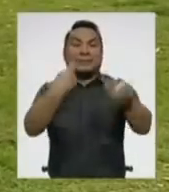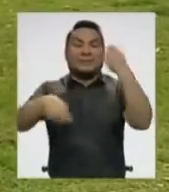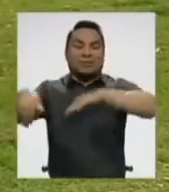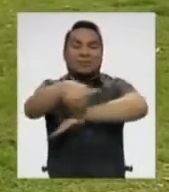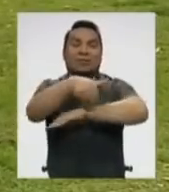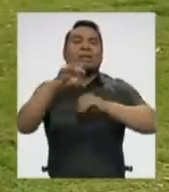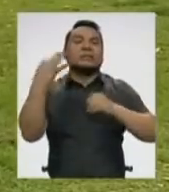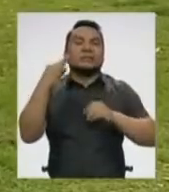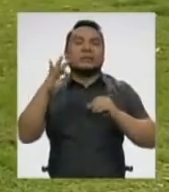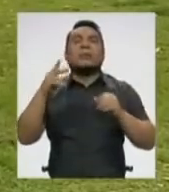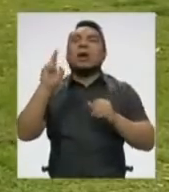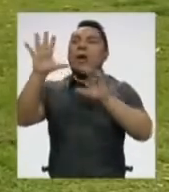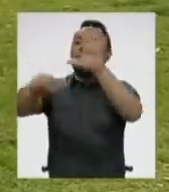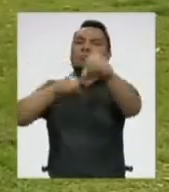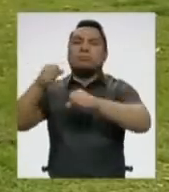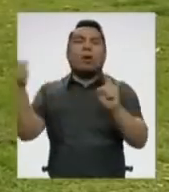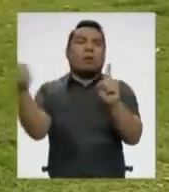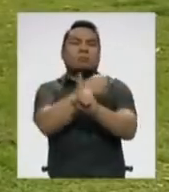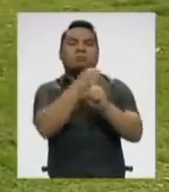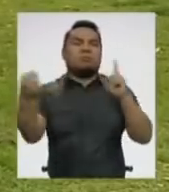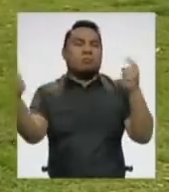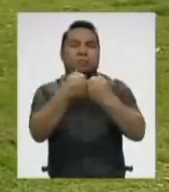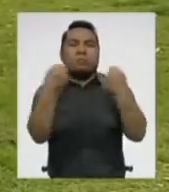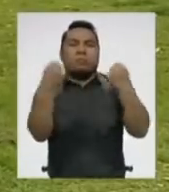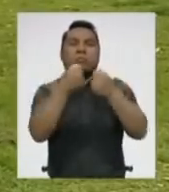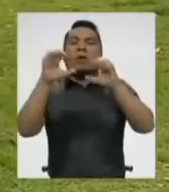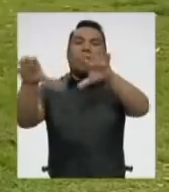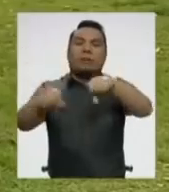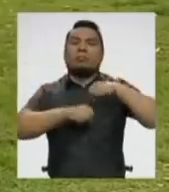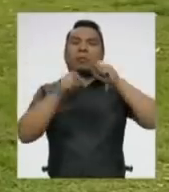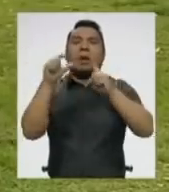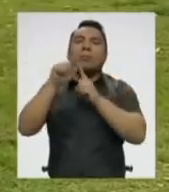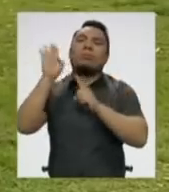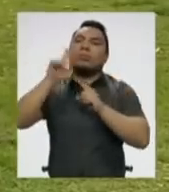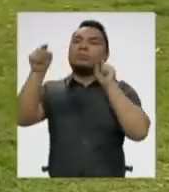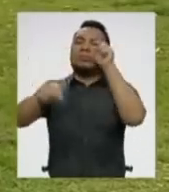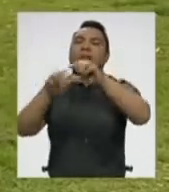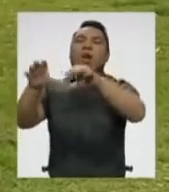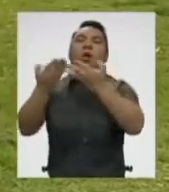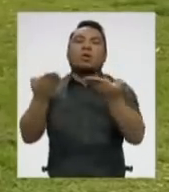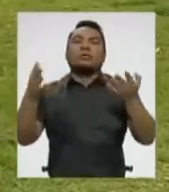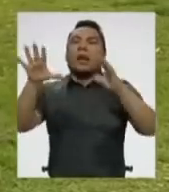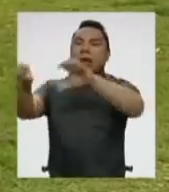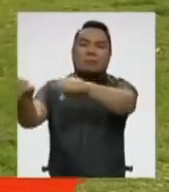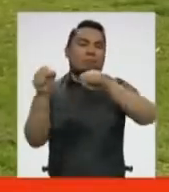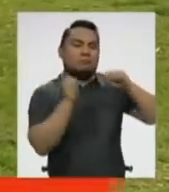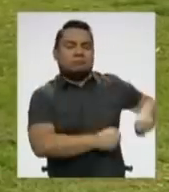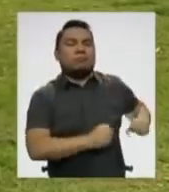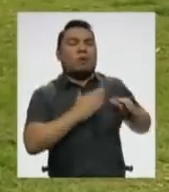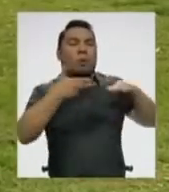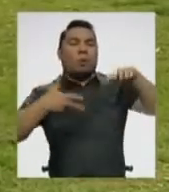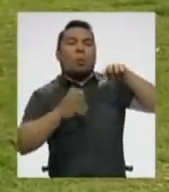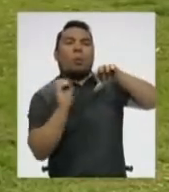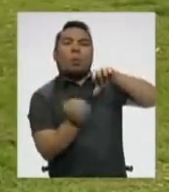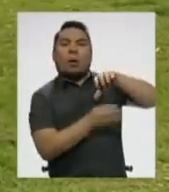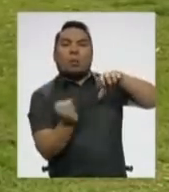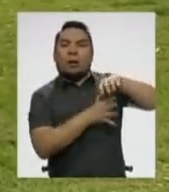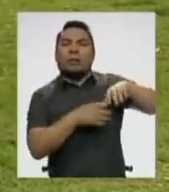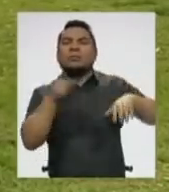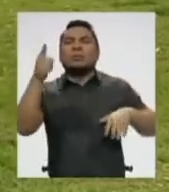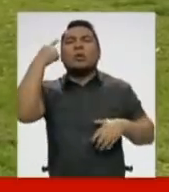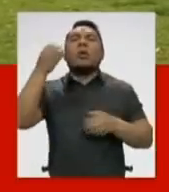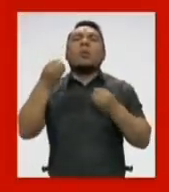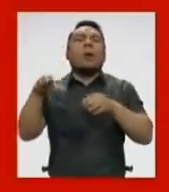ambulantes, haciendo uso de violencia física y agravios verbales, atentando su integridad. ¿Cómo mejorarían el comportamiento de este